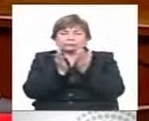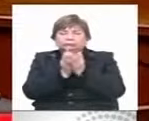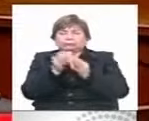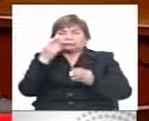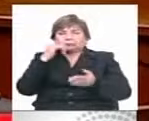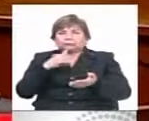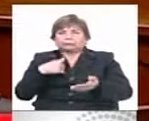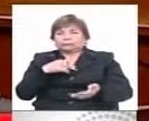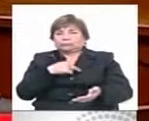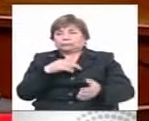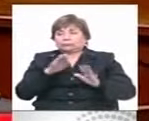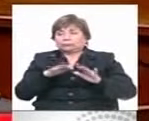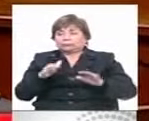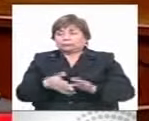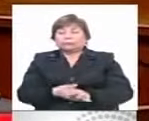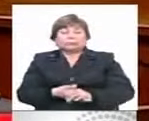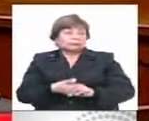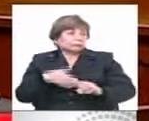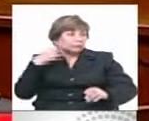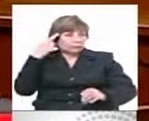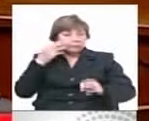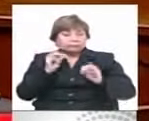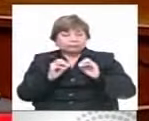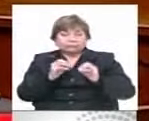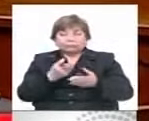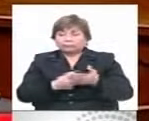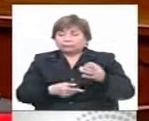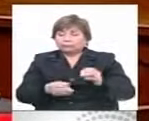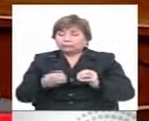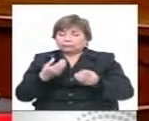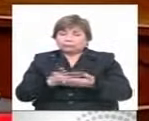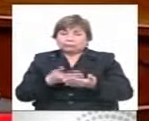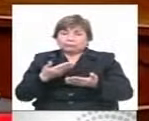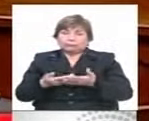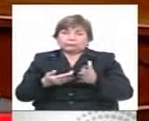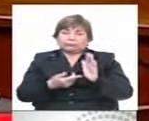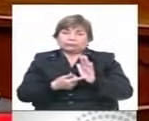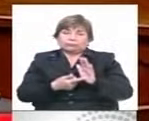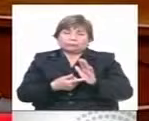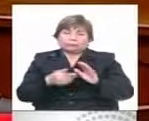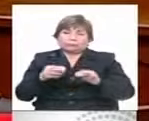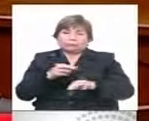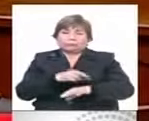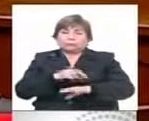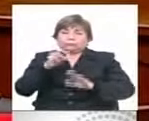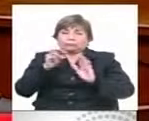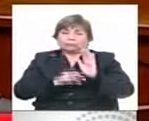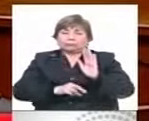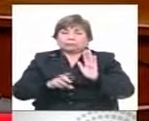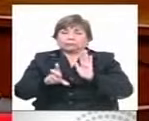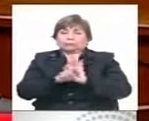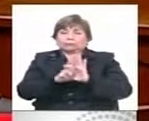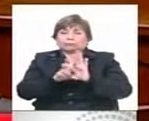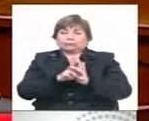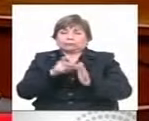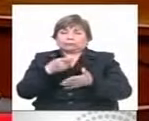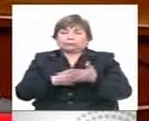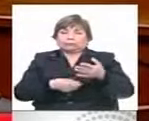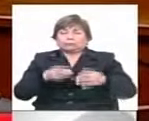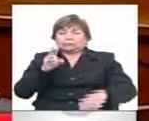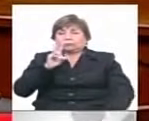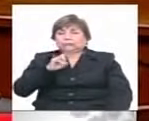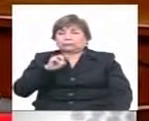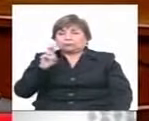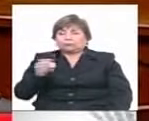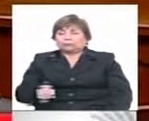nuestros niños. Por ello, resaltamos que hemos propuesto en el proyecto de ley de presupuesto del